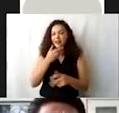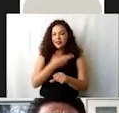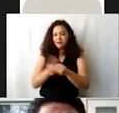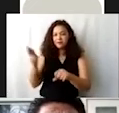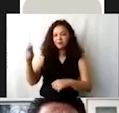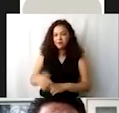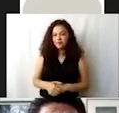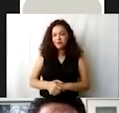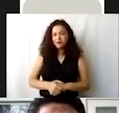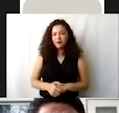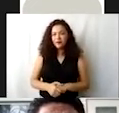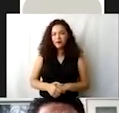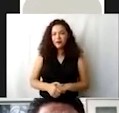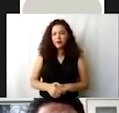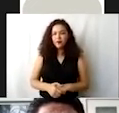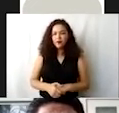Nos vamos a